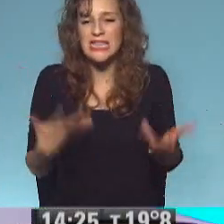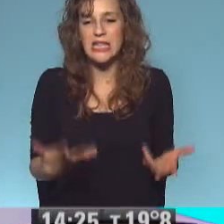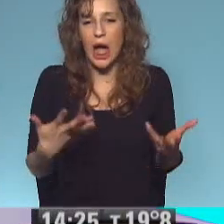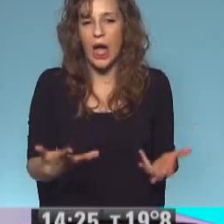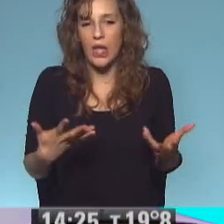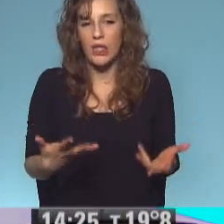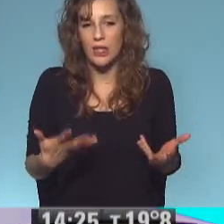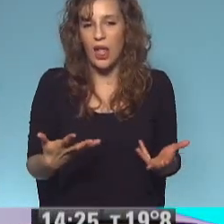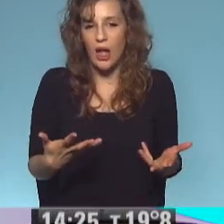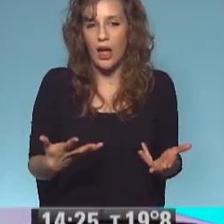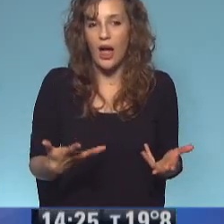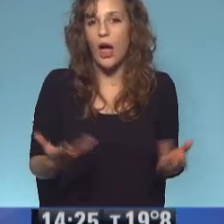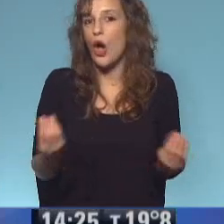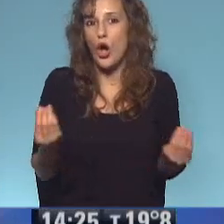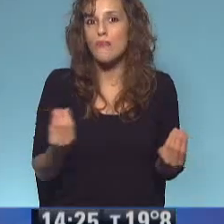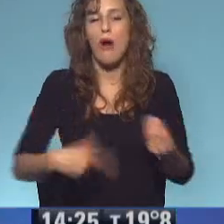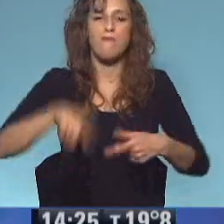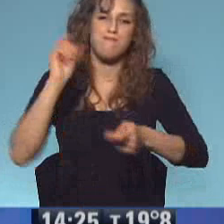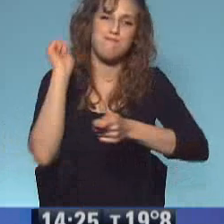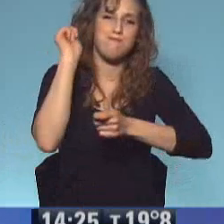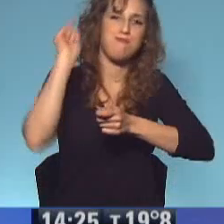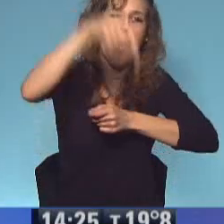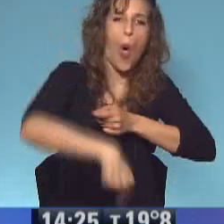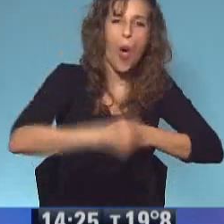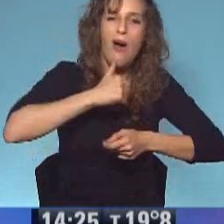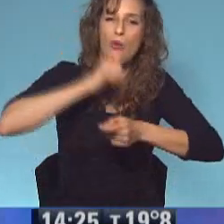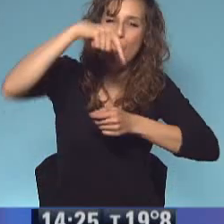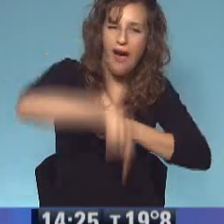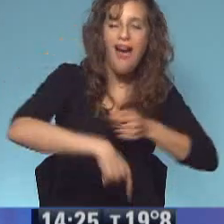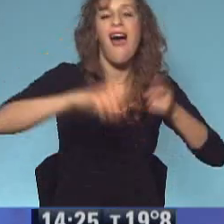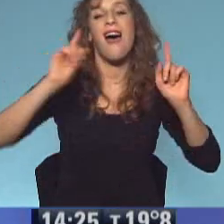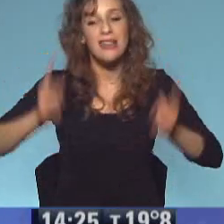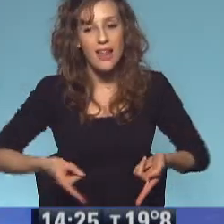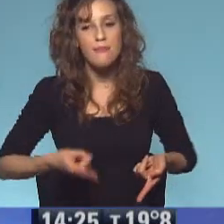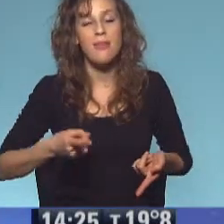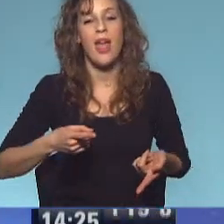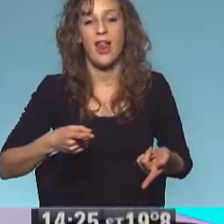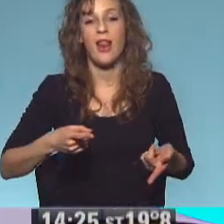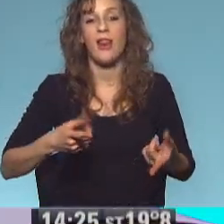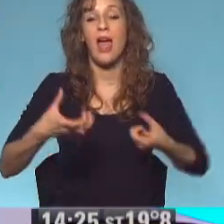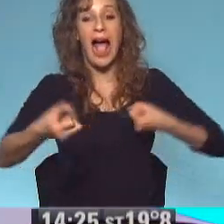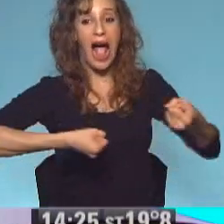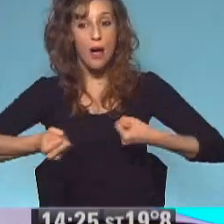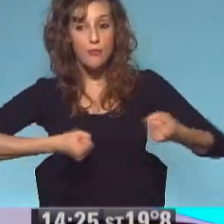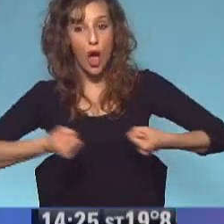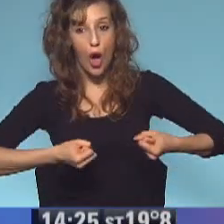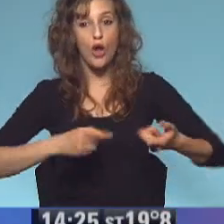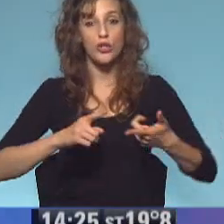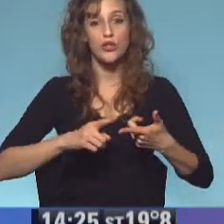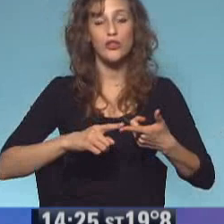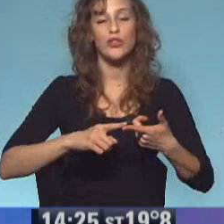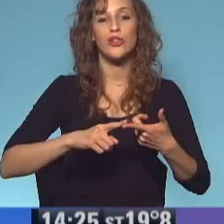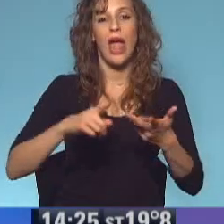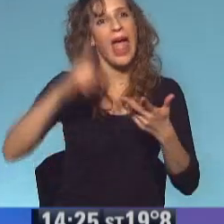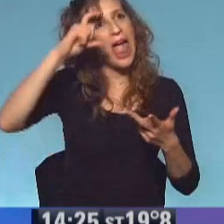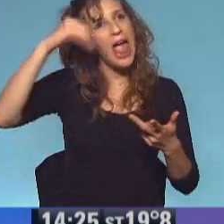Ahí tiró yunque, cámara 1. Plomo. Plomo. Un camión. Está en producción, me dice Emiliano. No, no.